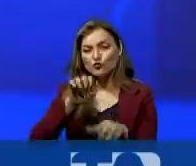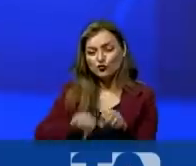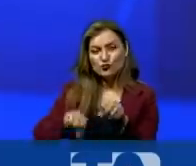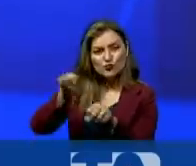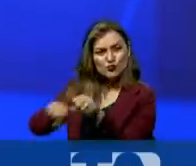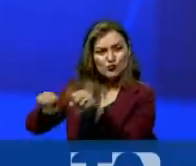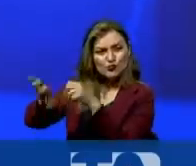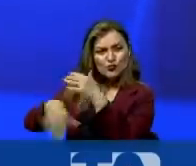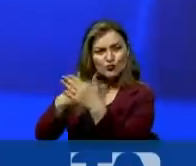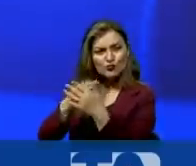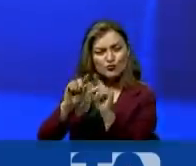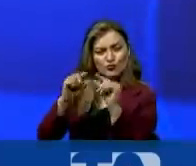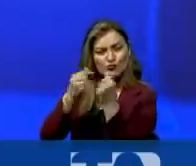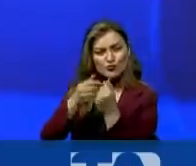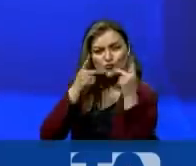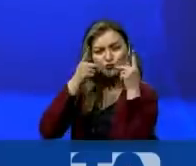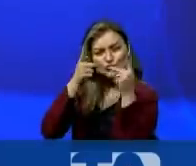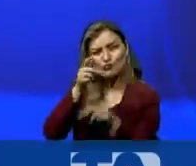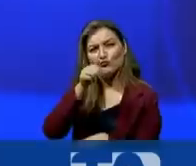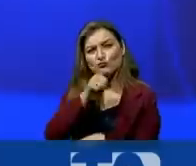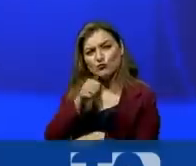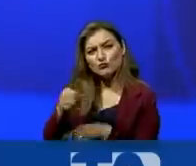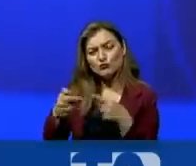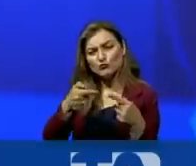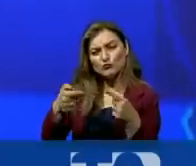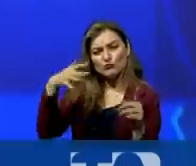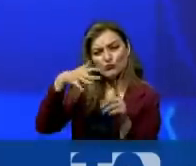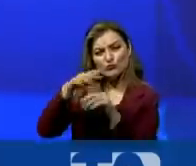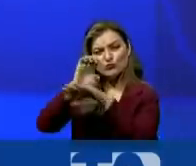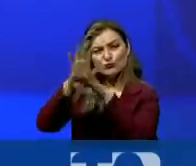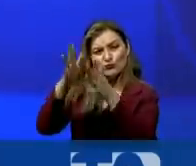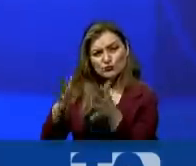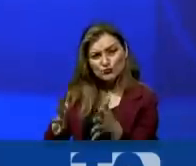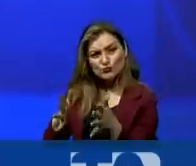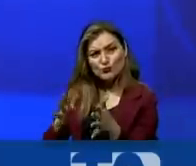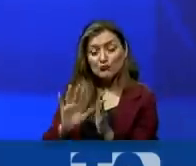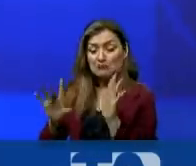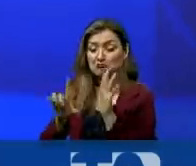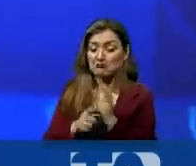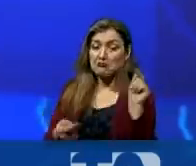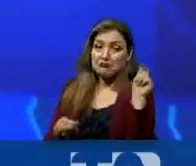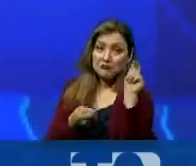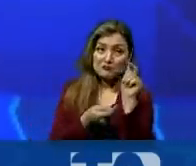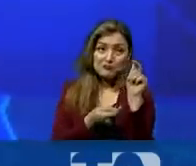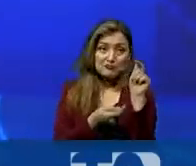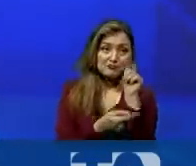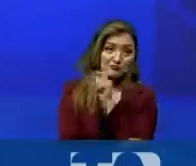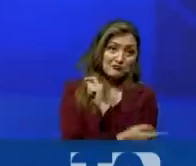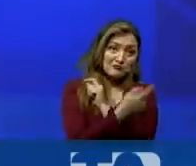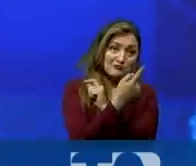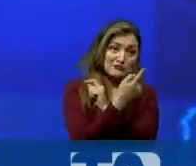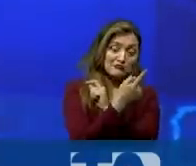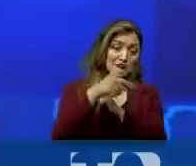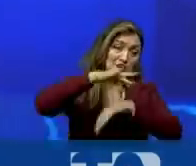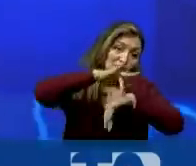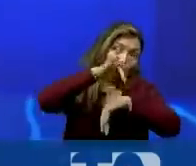destruyendo bienes públicos privados enfrentando ecuatorianos tendremos que actuar con lo que manda la ley y con lo que se ha hecho